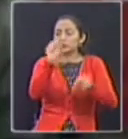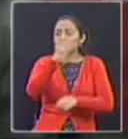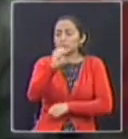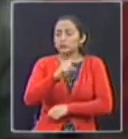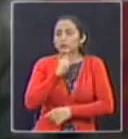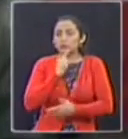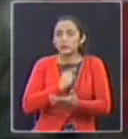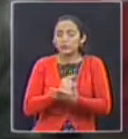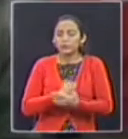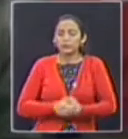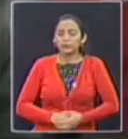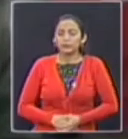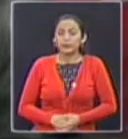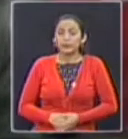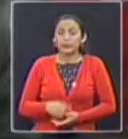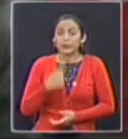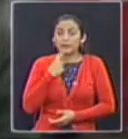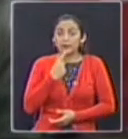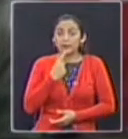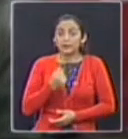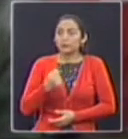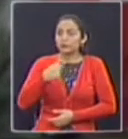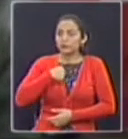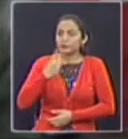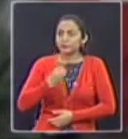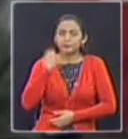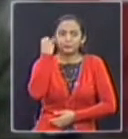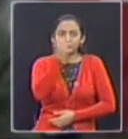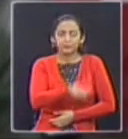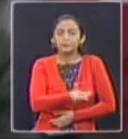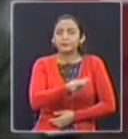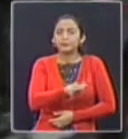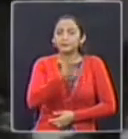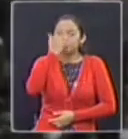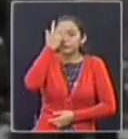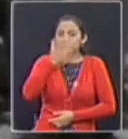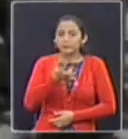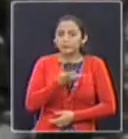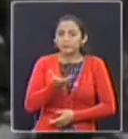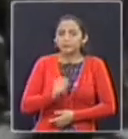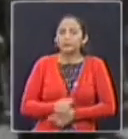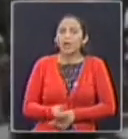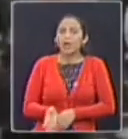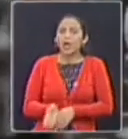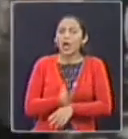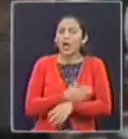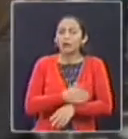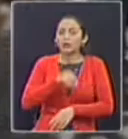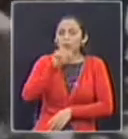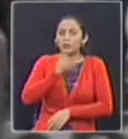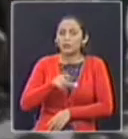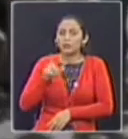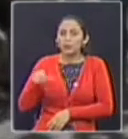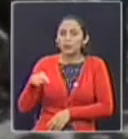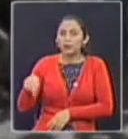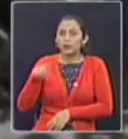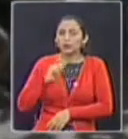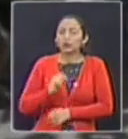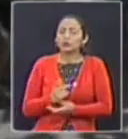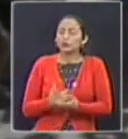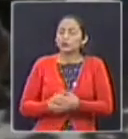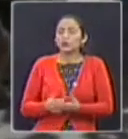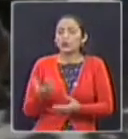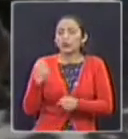de la fiscal, donde dice: ofrecí consignar dineros que había recibido un acreedor nuestro de rendimientos no reconocidos en el